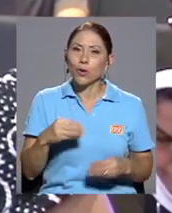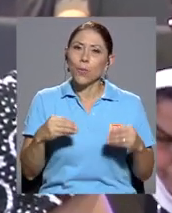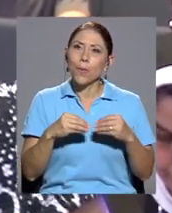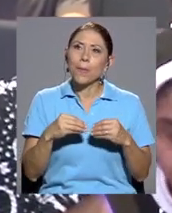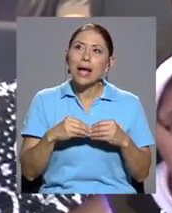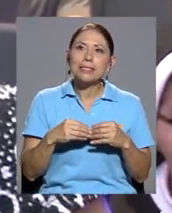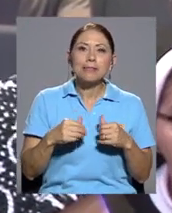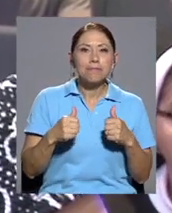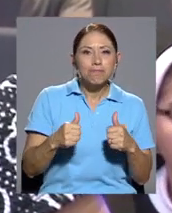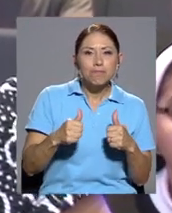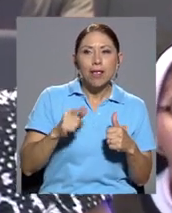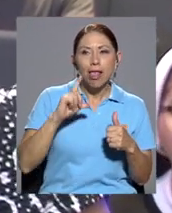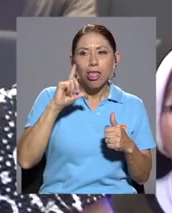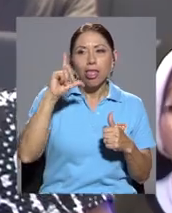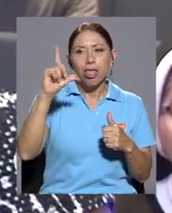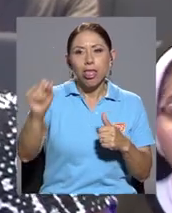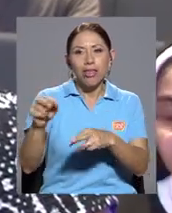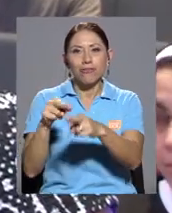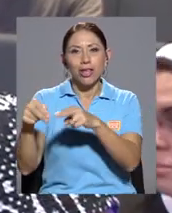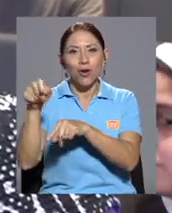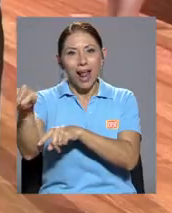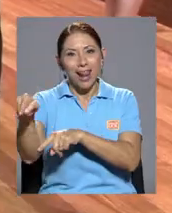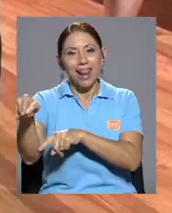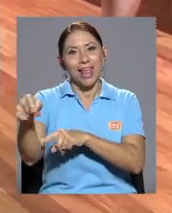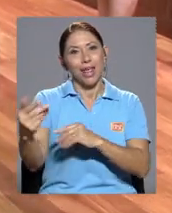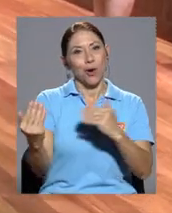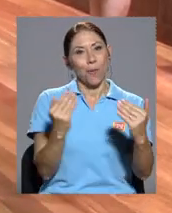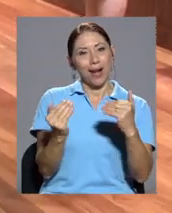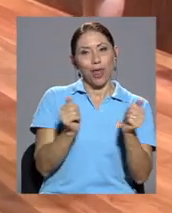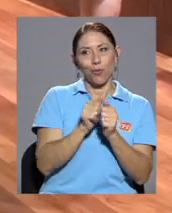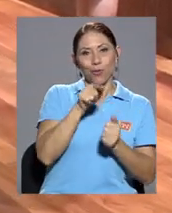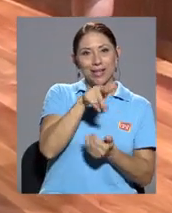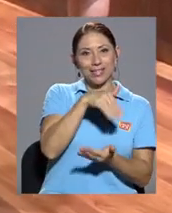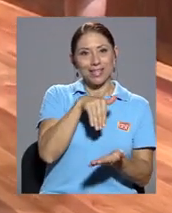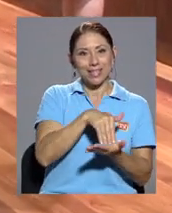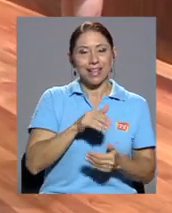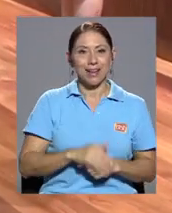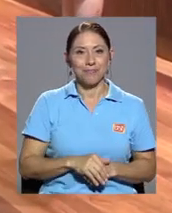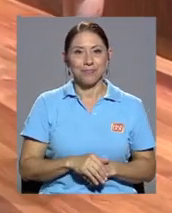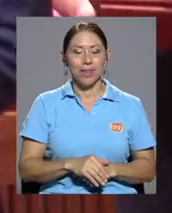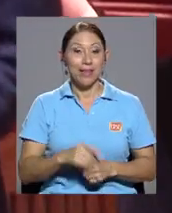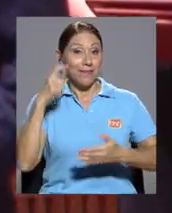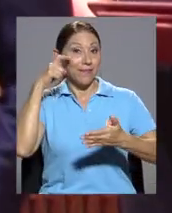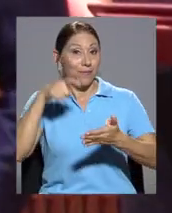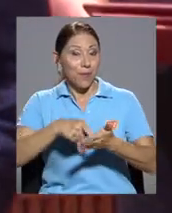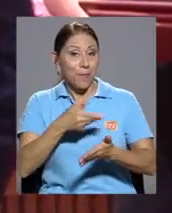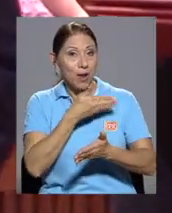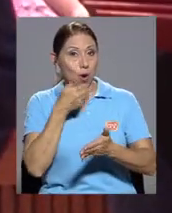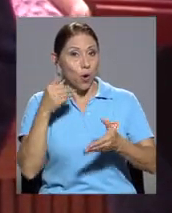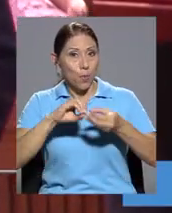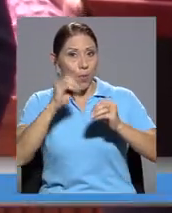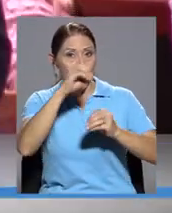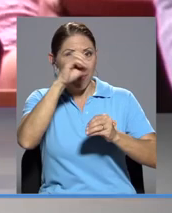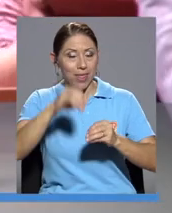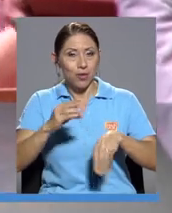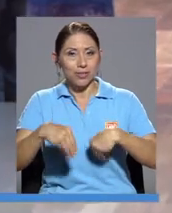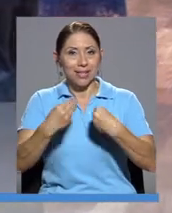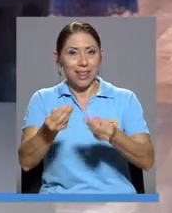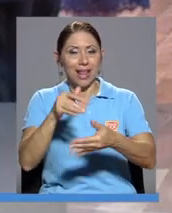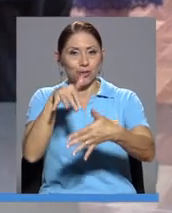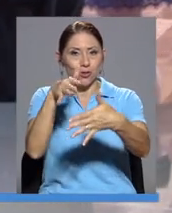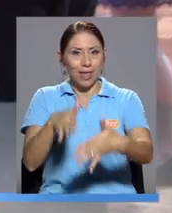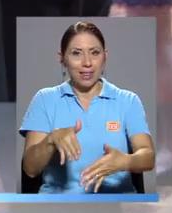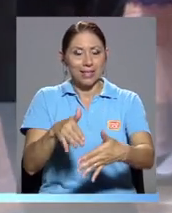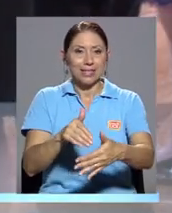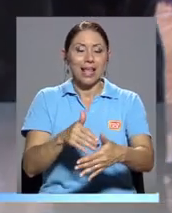calidez en una serie original en comparación a una se centra la distinción del mejor promedio se otorga a los estudiantes que hayan